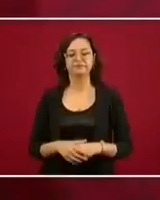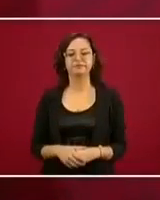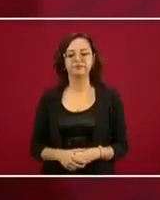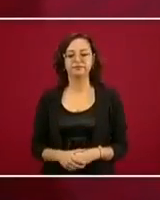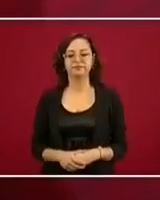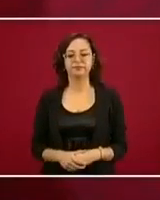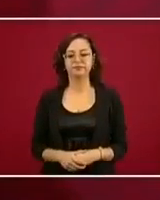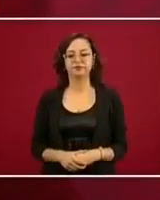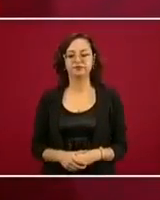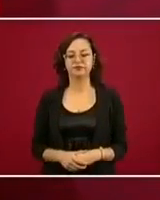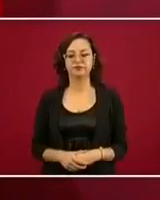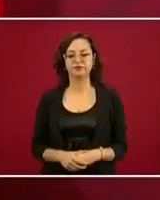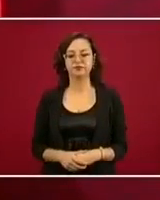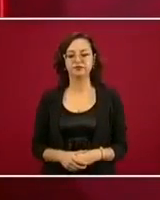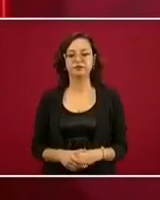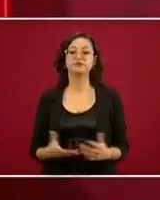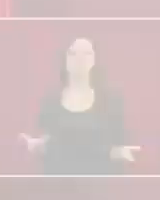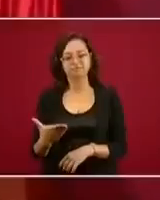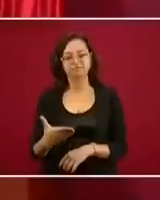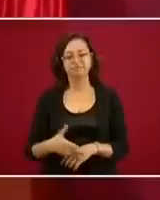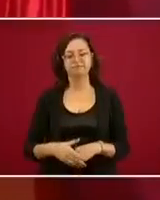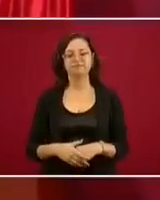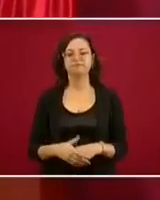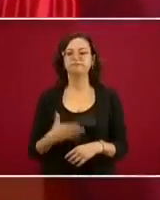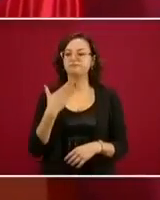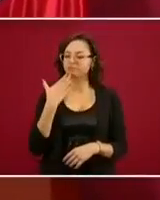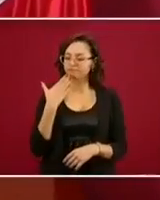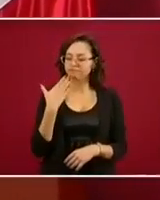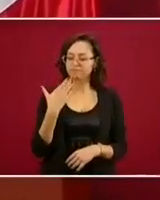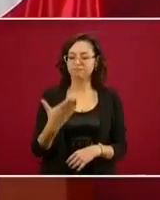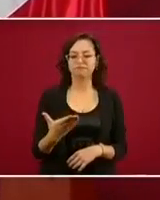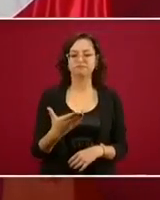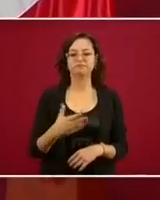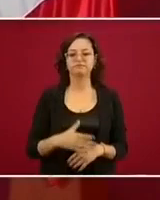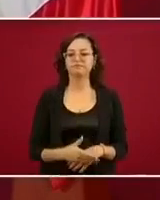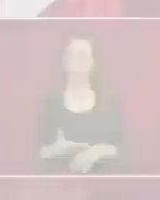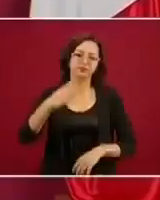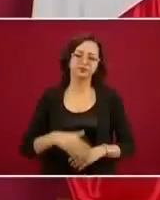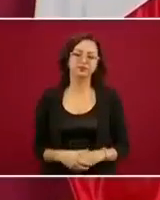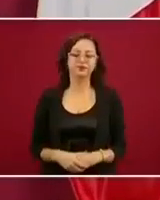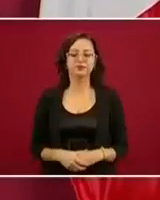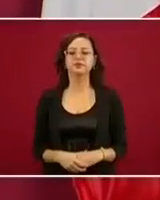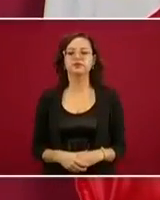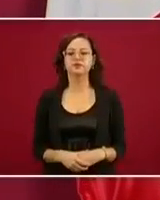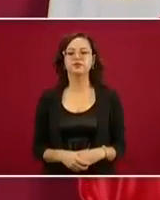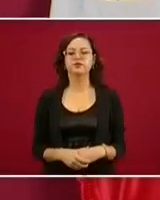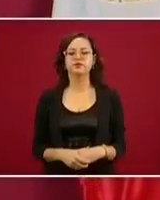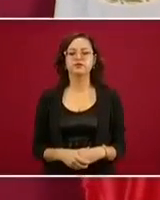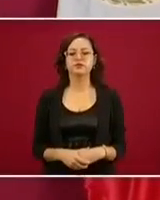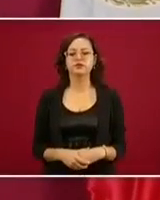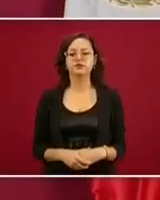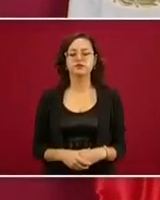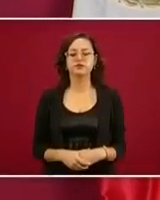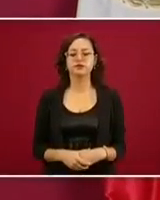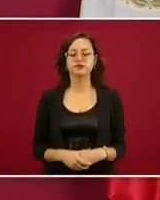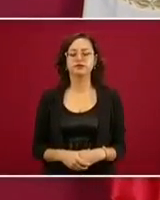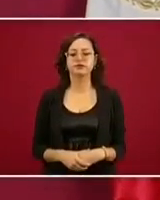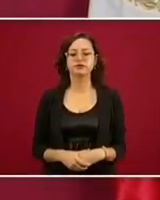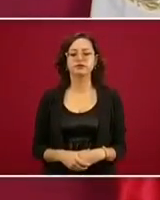estamos portando bien, muy bien, requete bien, porque se están